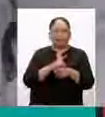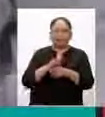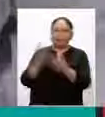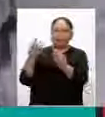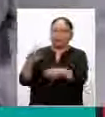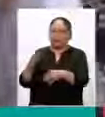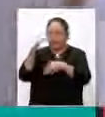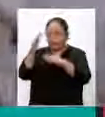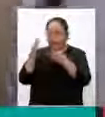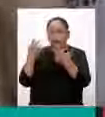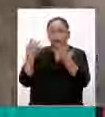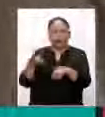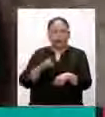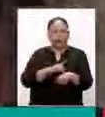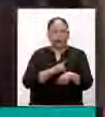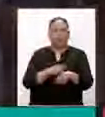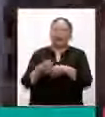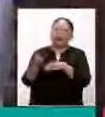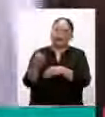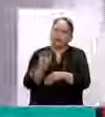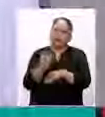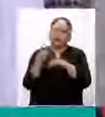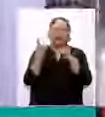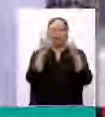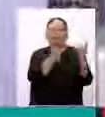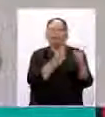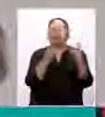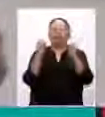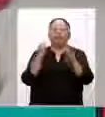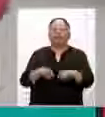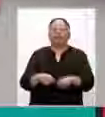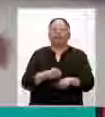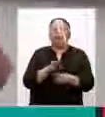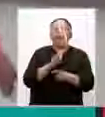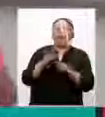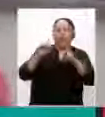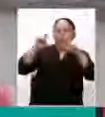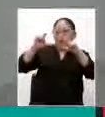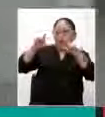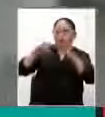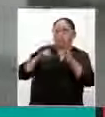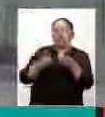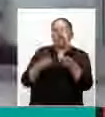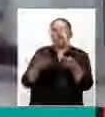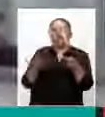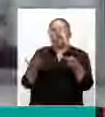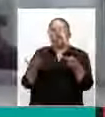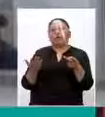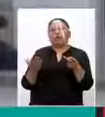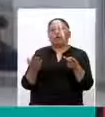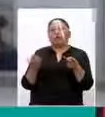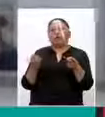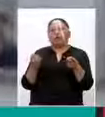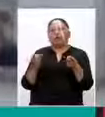si existiese un anuncio de paro de servicios, sáquele una foto, mándela